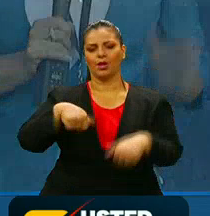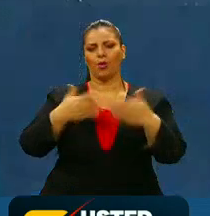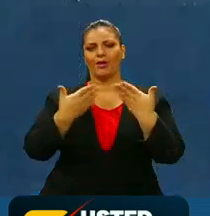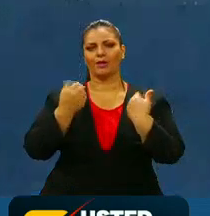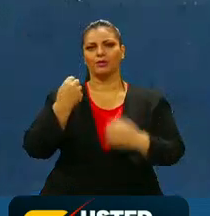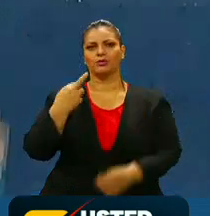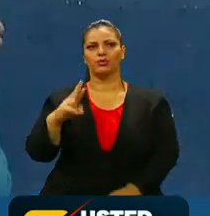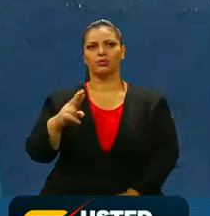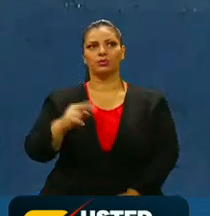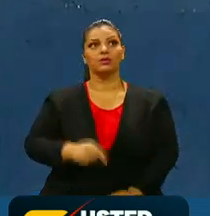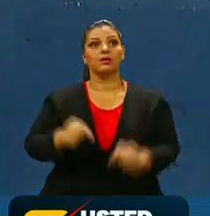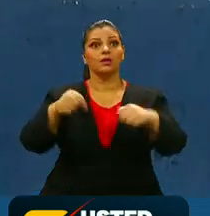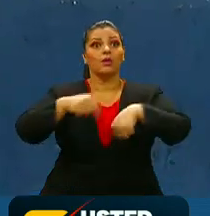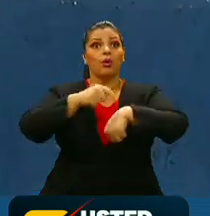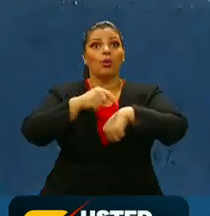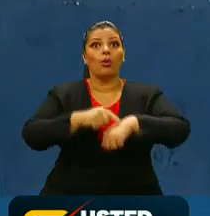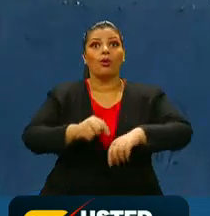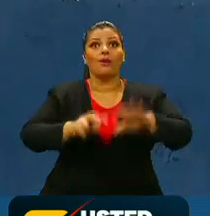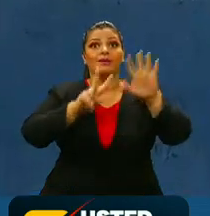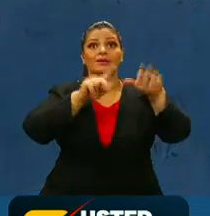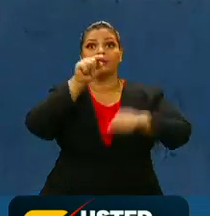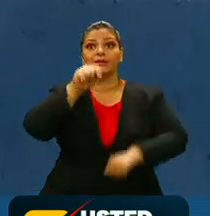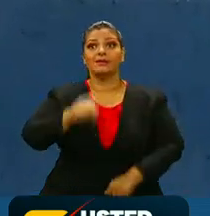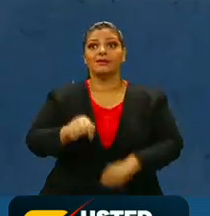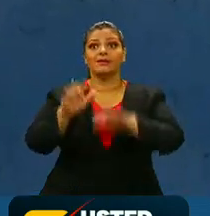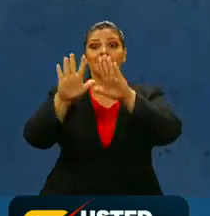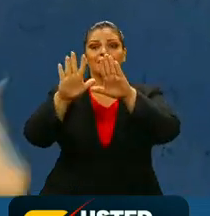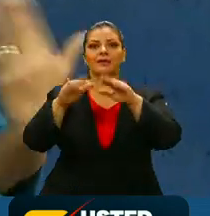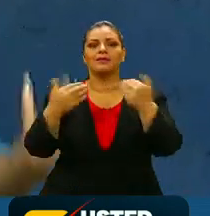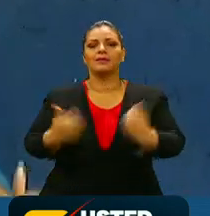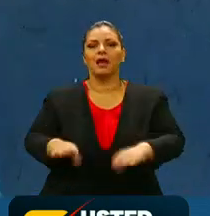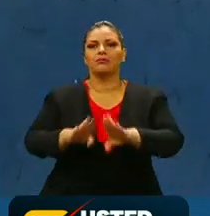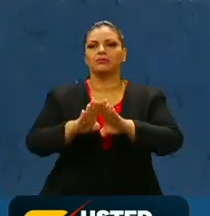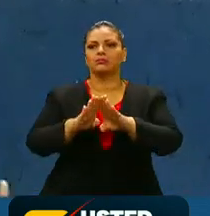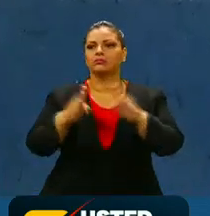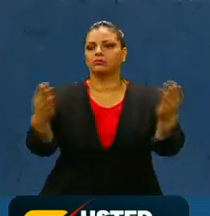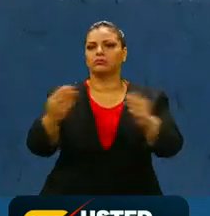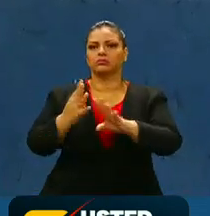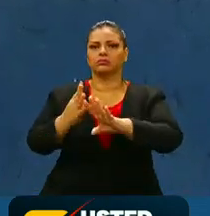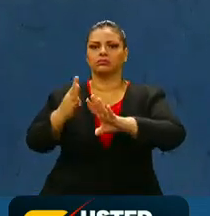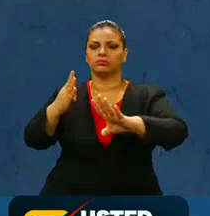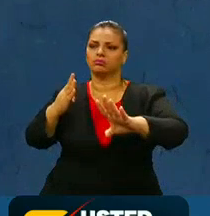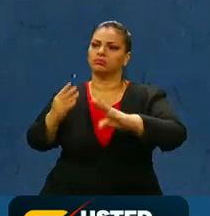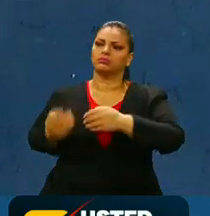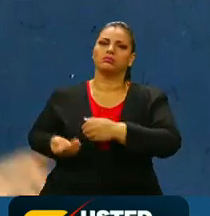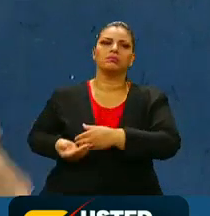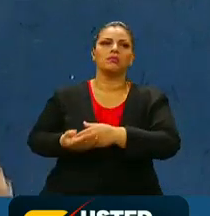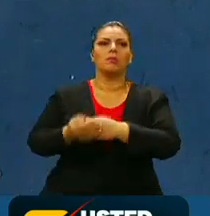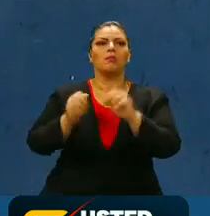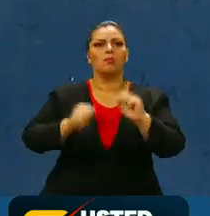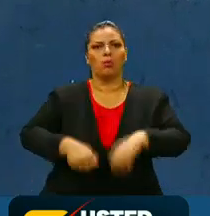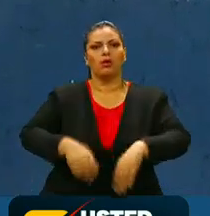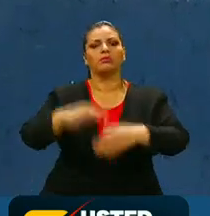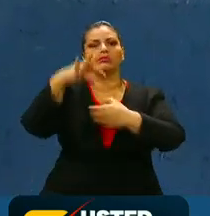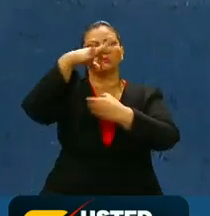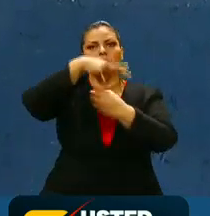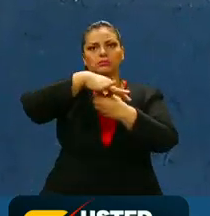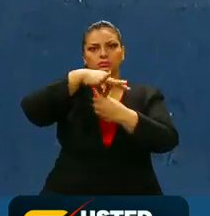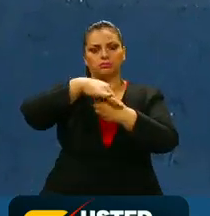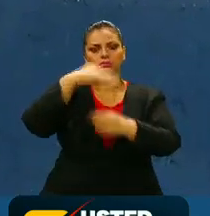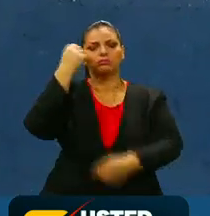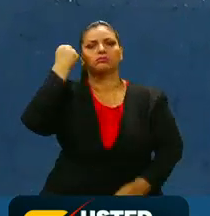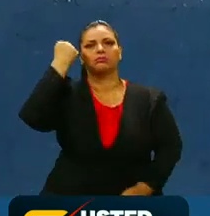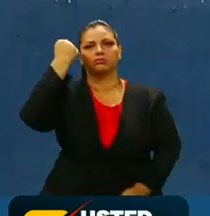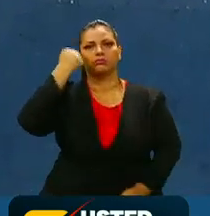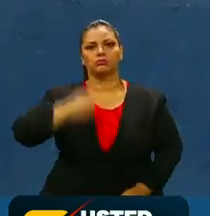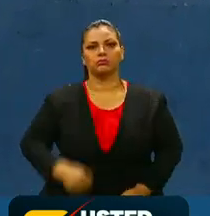Guayaquil. Aquí, a las 7 y 10 de la mañana, permitieron a las personas ingresar para poder ejercer su derecho al voto, pero a partir